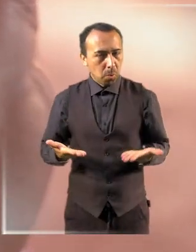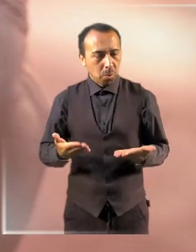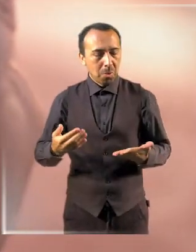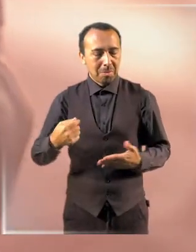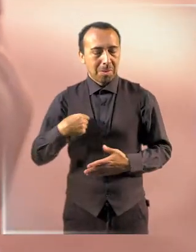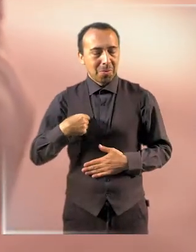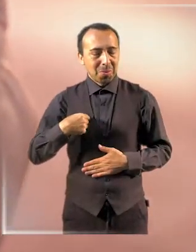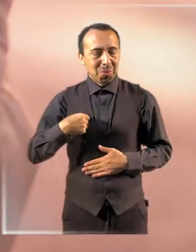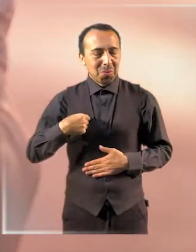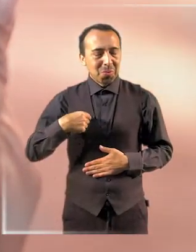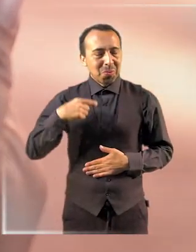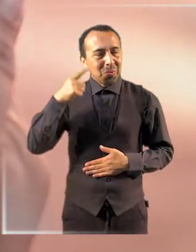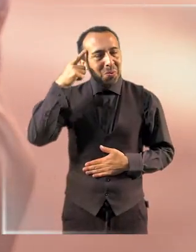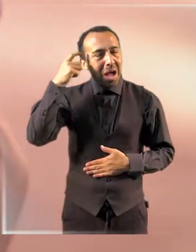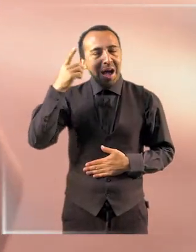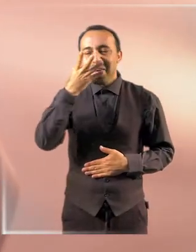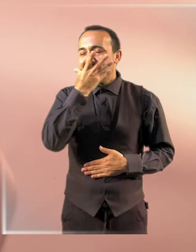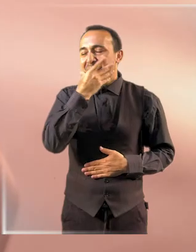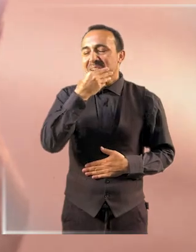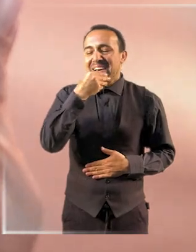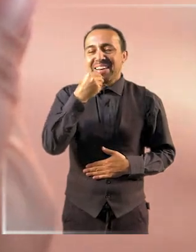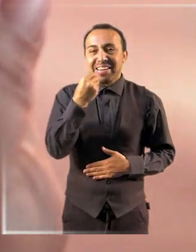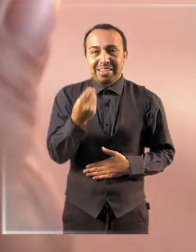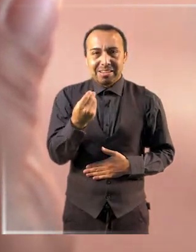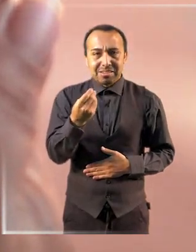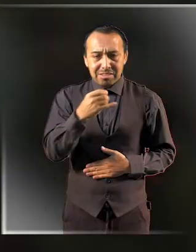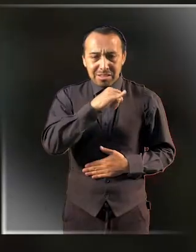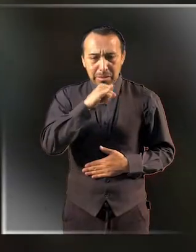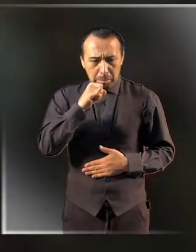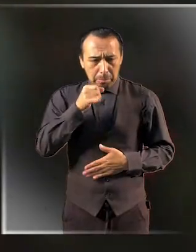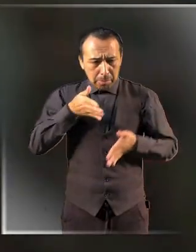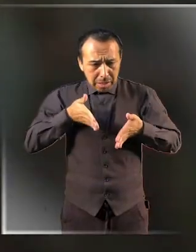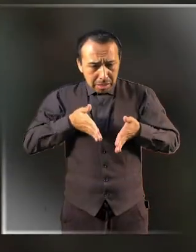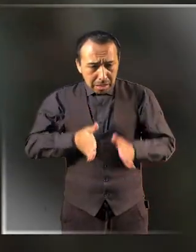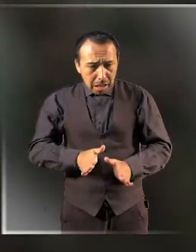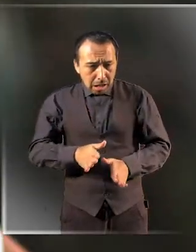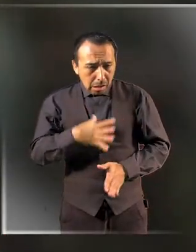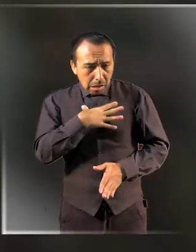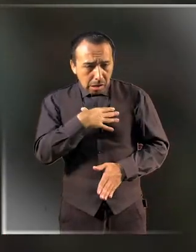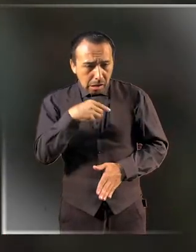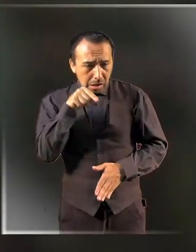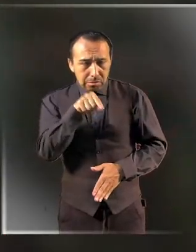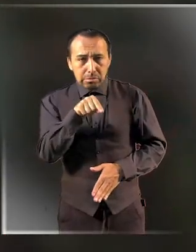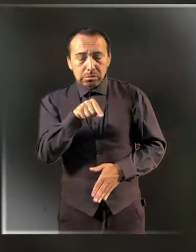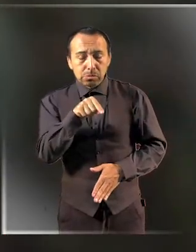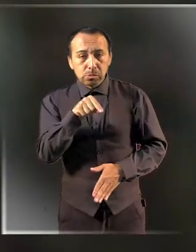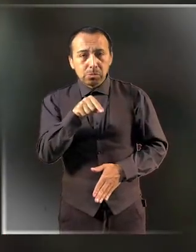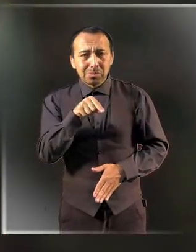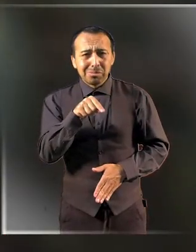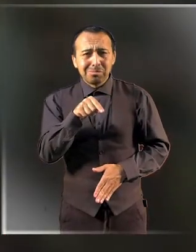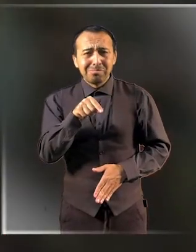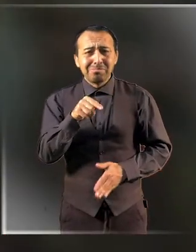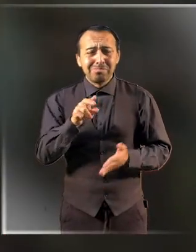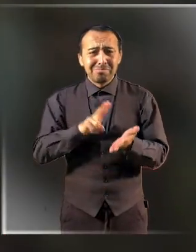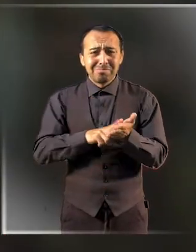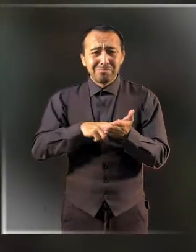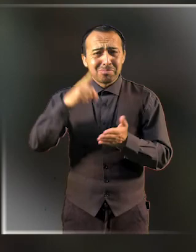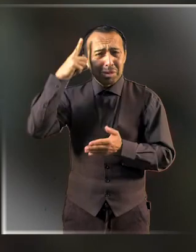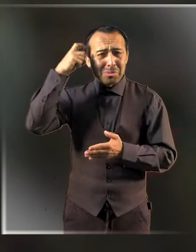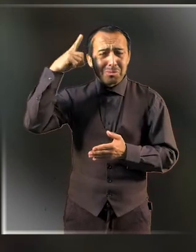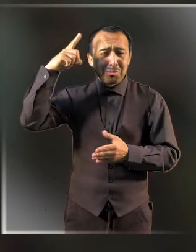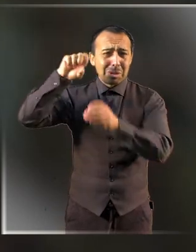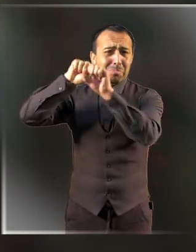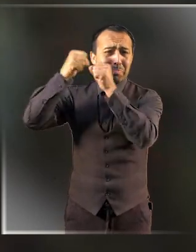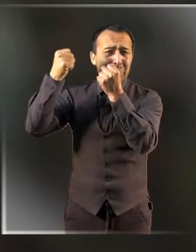fue para mí lo más lindo. Y cuando nació el Emanuel, se me vino el mundo